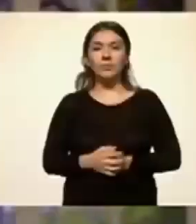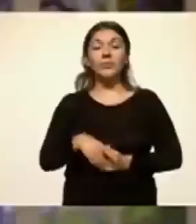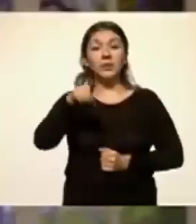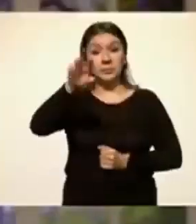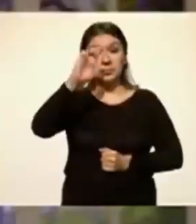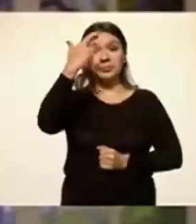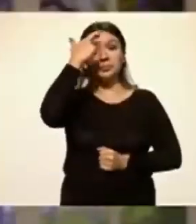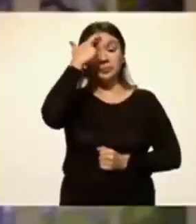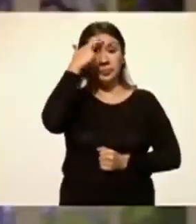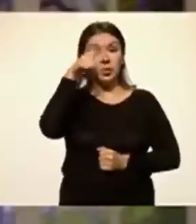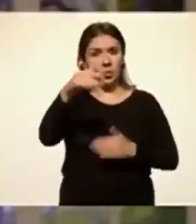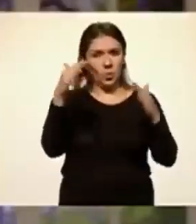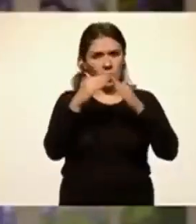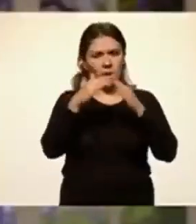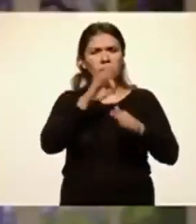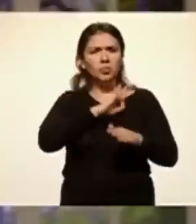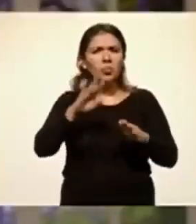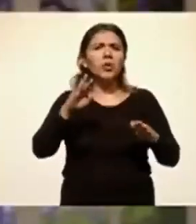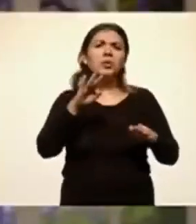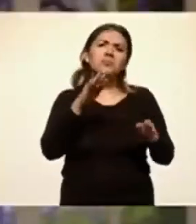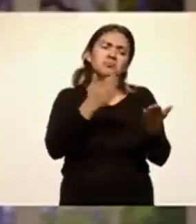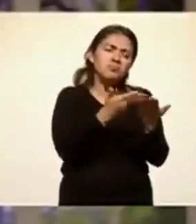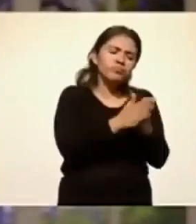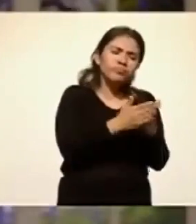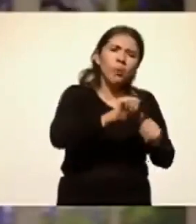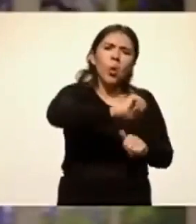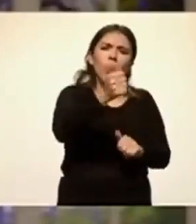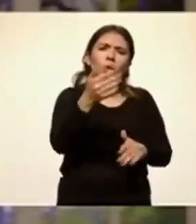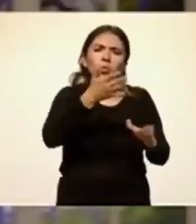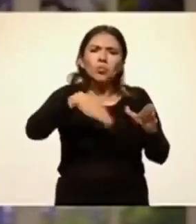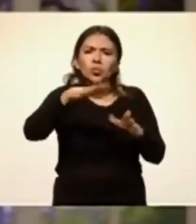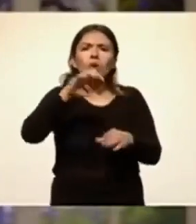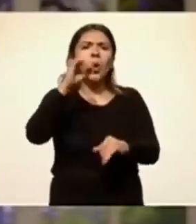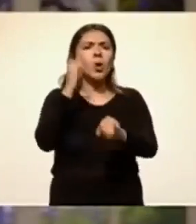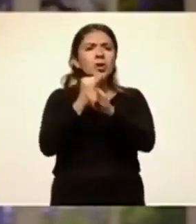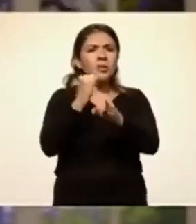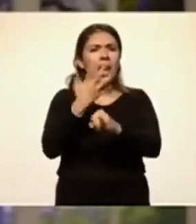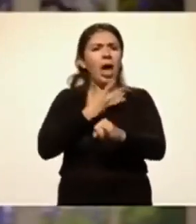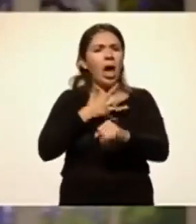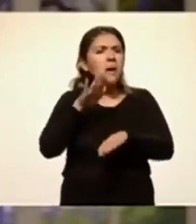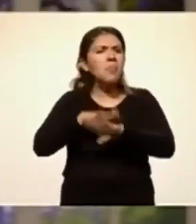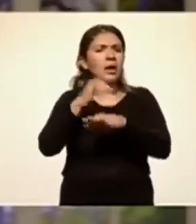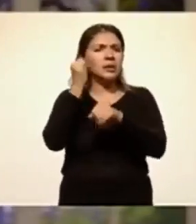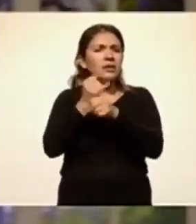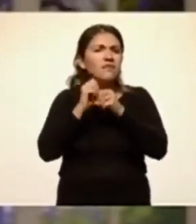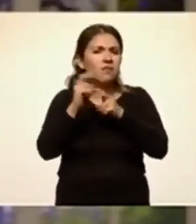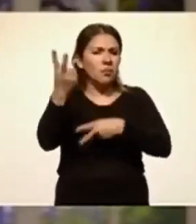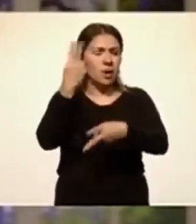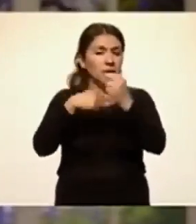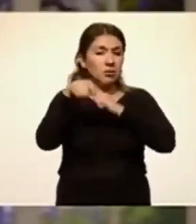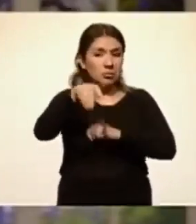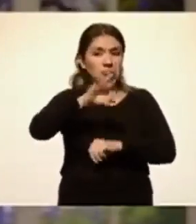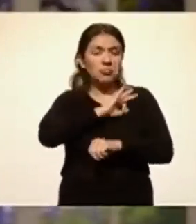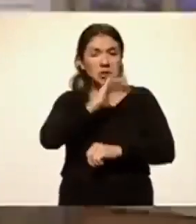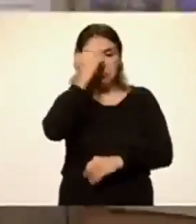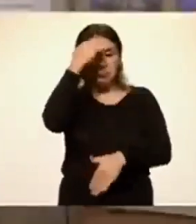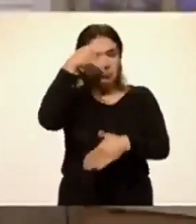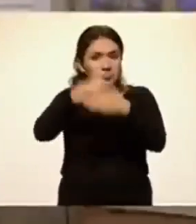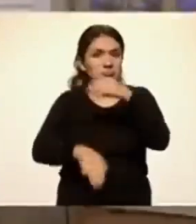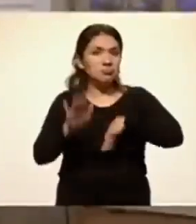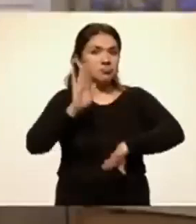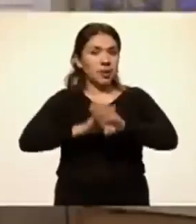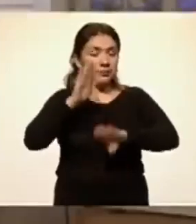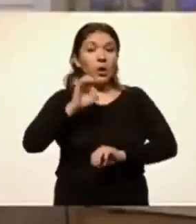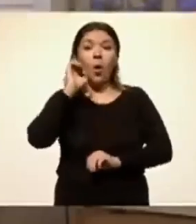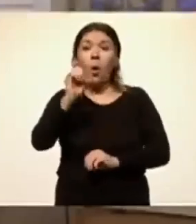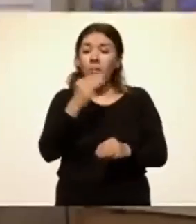Recuerda que en tu casa puedes buscar otro libro sobre el tema o si tienes internet puedes obtener información de ahí. Así podrás saber más.